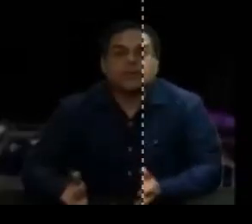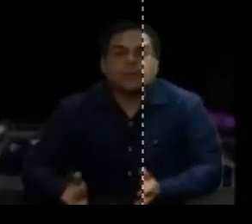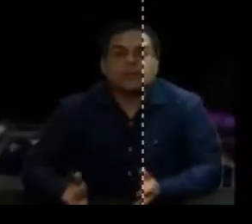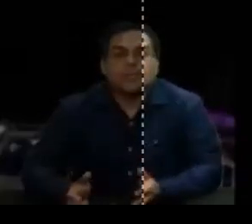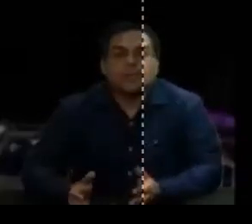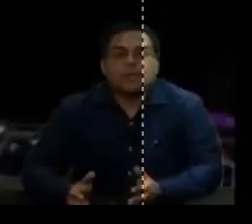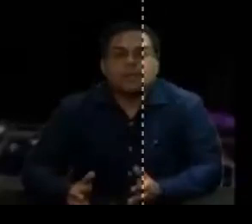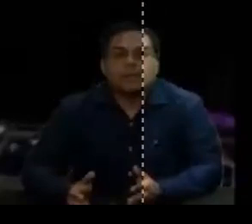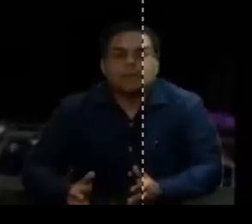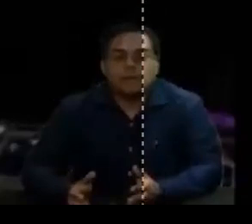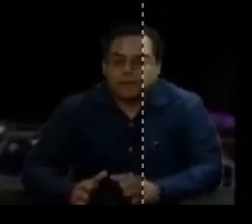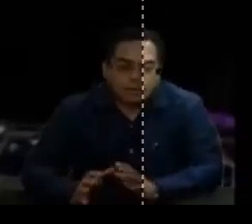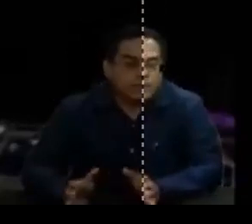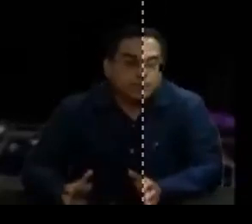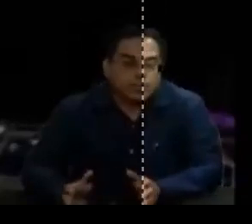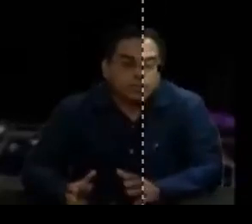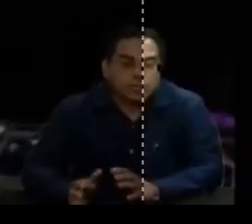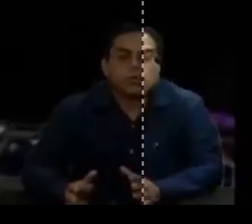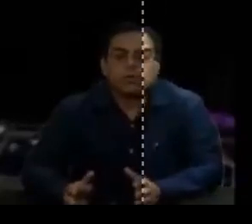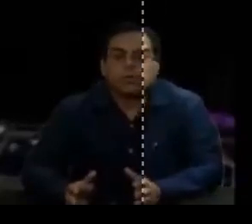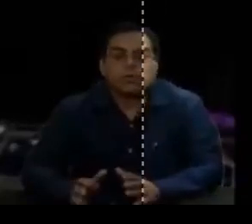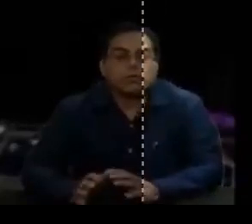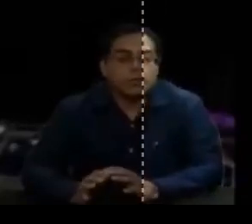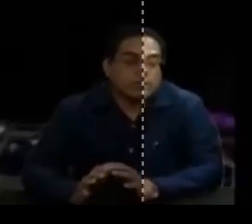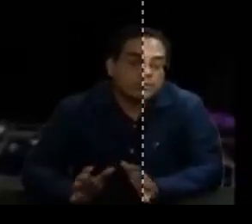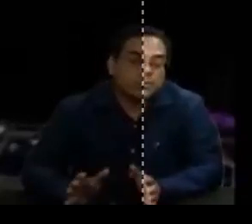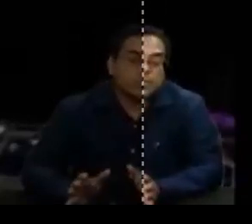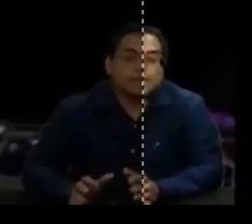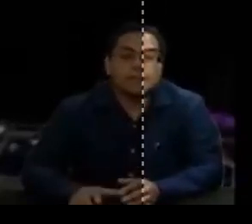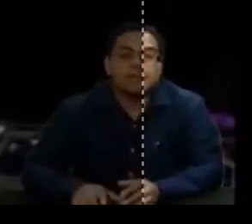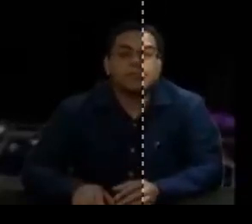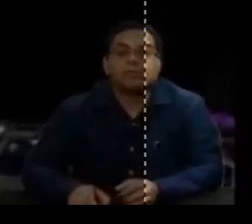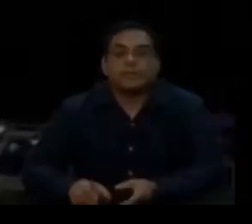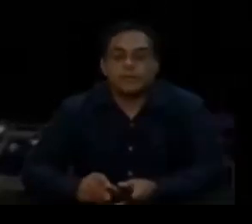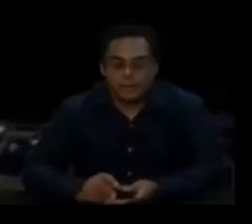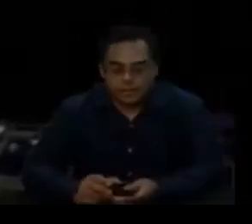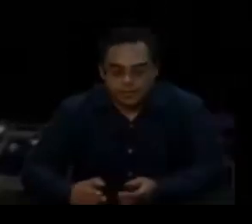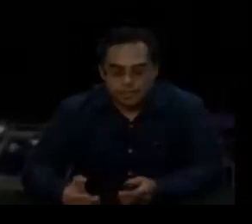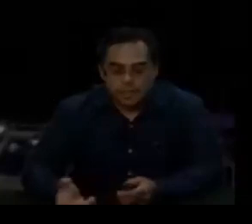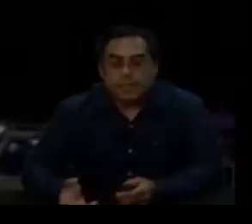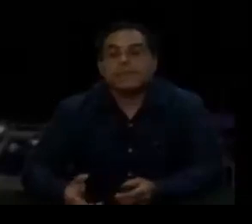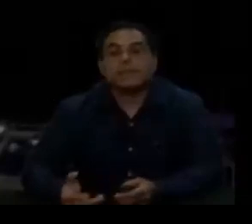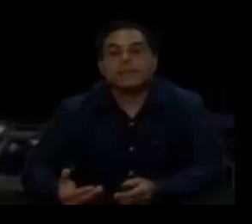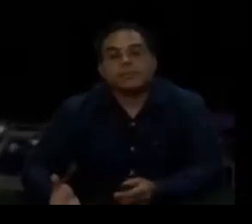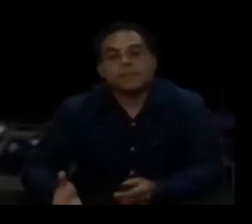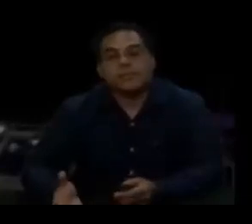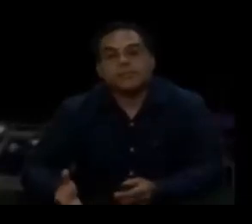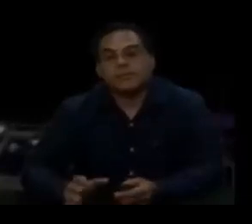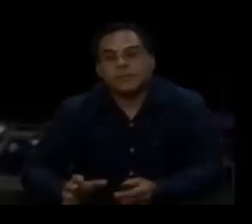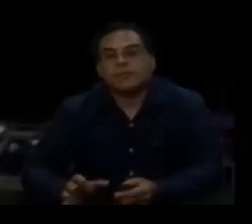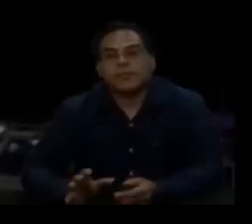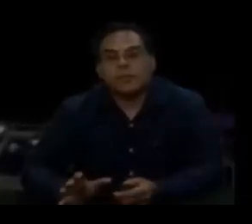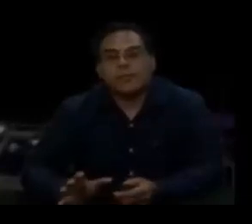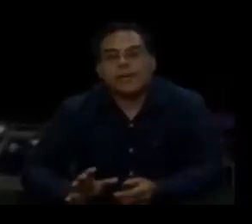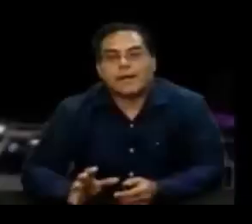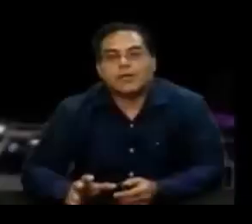orbitario, y el clásico ojo morado. Todos los niños dicen, bueno, no pasa absolutamente nada. Es cierto, muchas veces en los niños